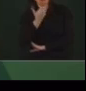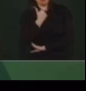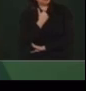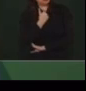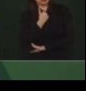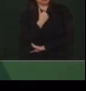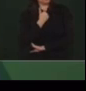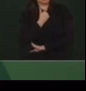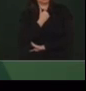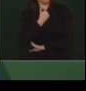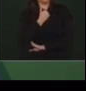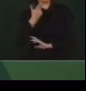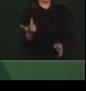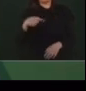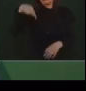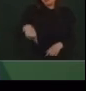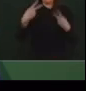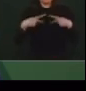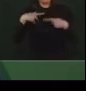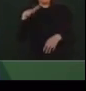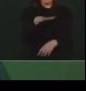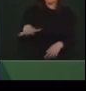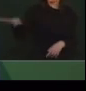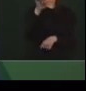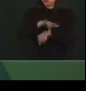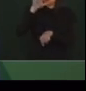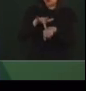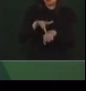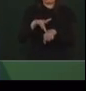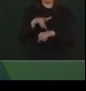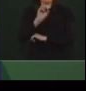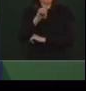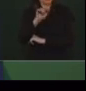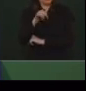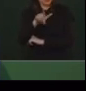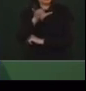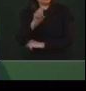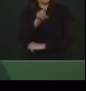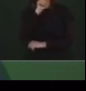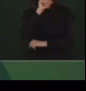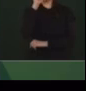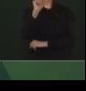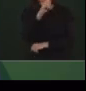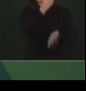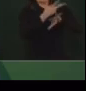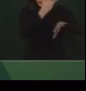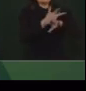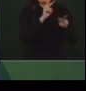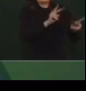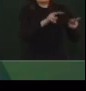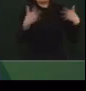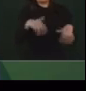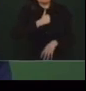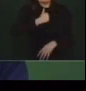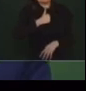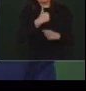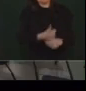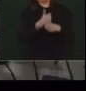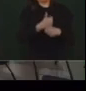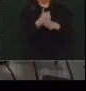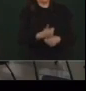Y nosotros no tenemos consumo de fentanilo. Y lamentamos mucho lo que está pasando en Estados Unidos. ¿Pero por qué no atienden ellos el problema? ¿Por qué ellos no